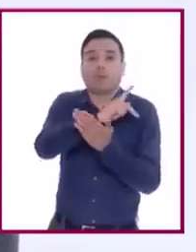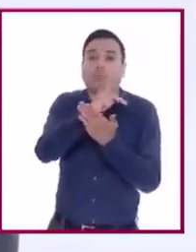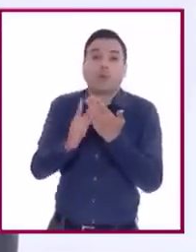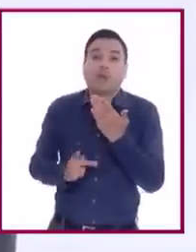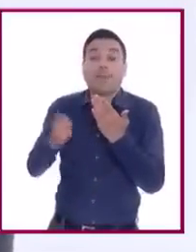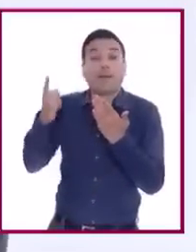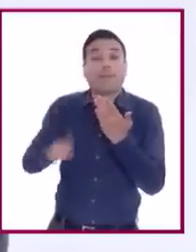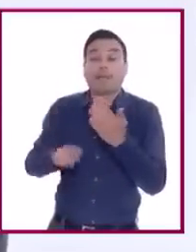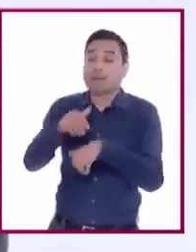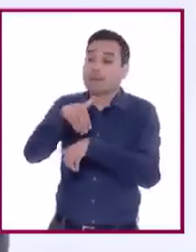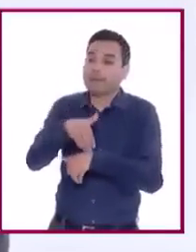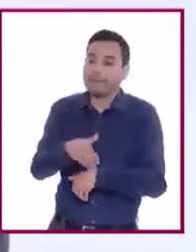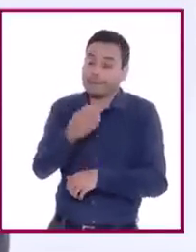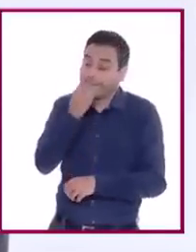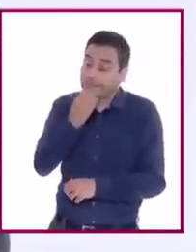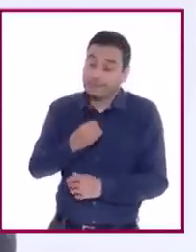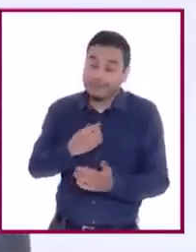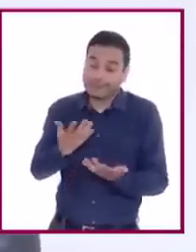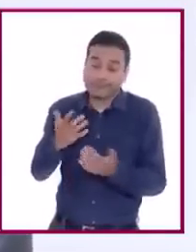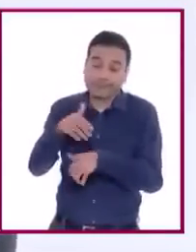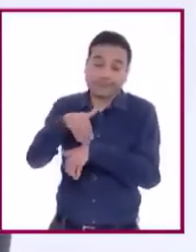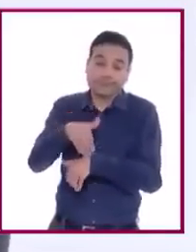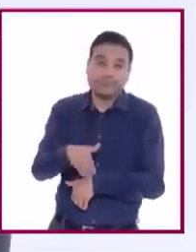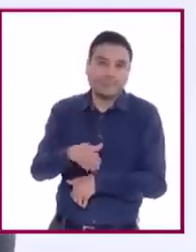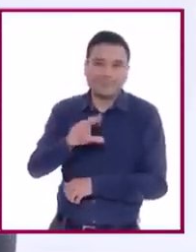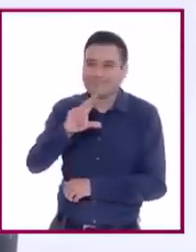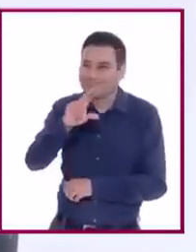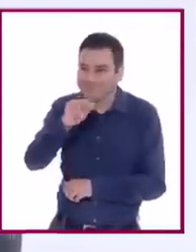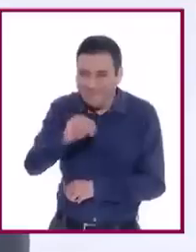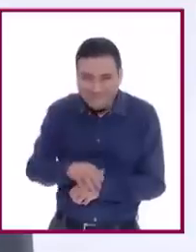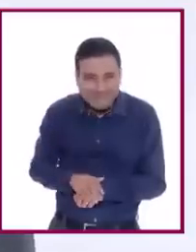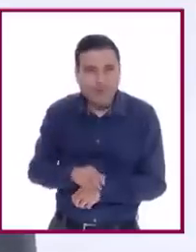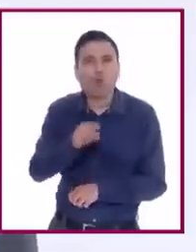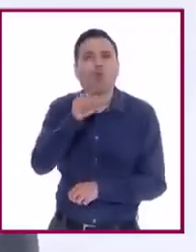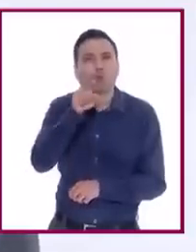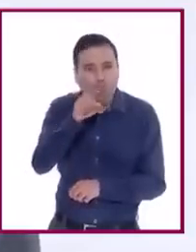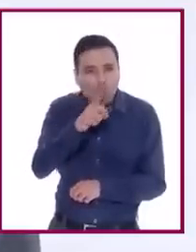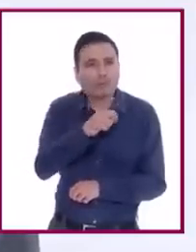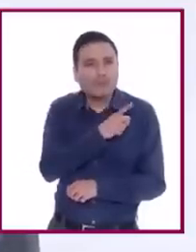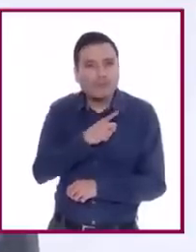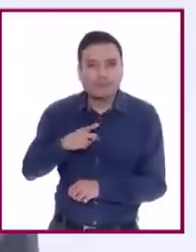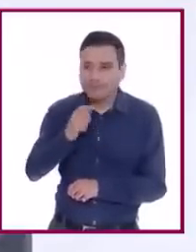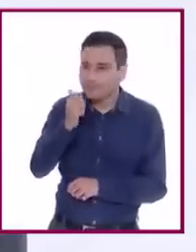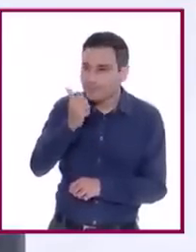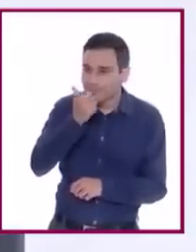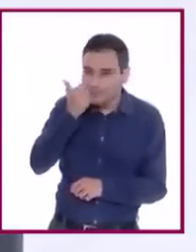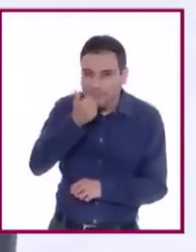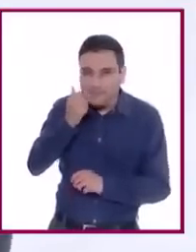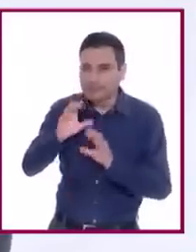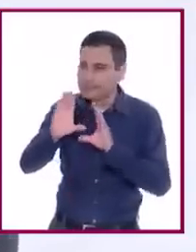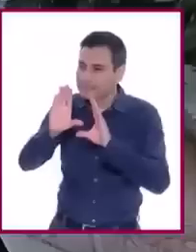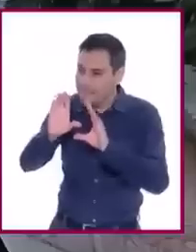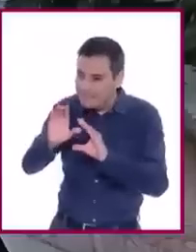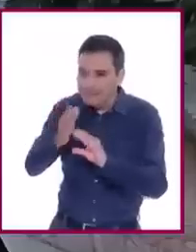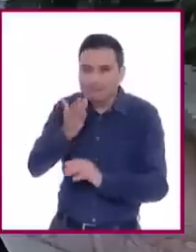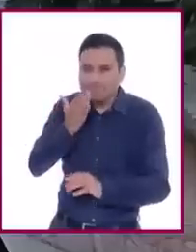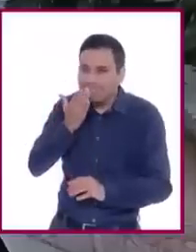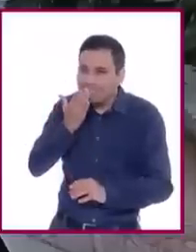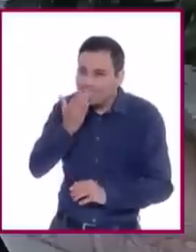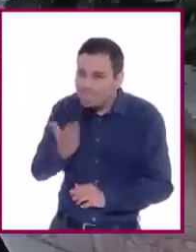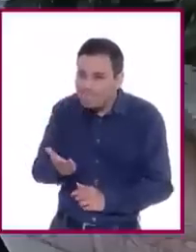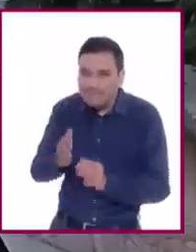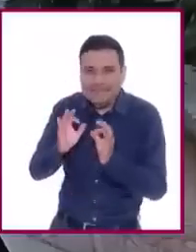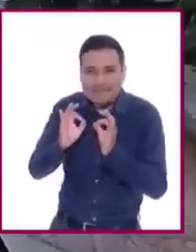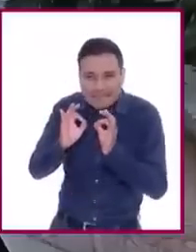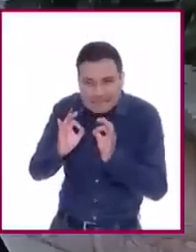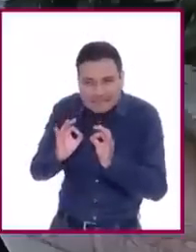que realmente le sirvan al alumno para este perfil de egreso qué queremos que ellos obtengan de la primaria Pues sí aquí